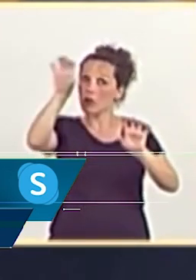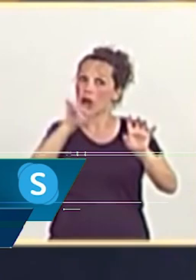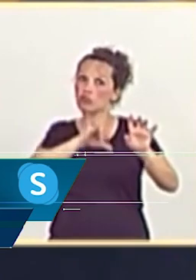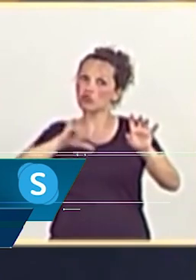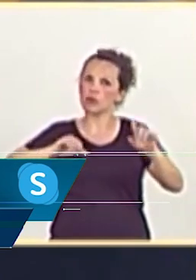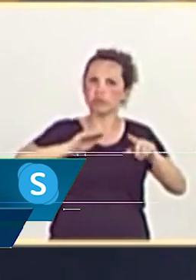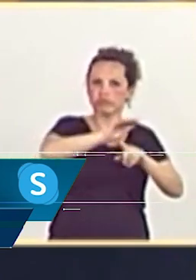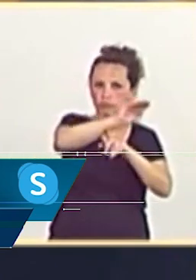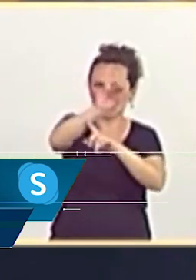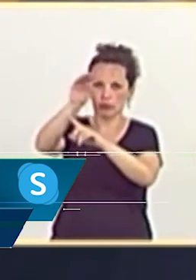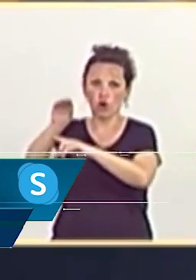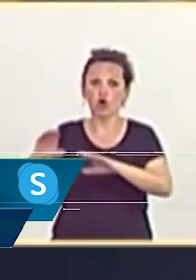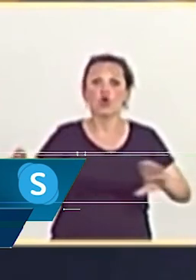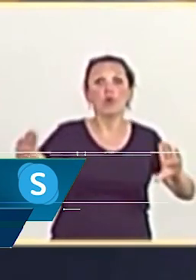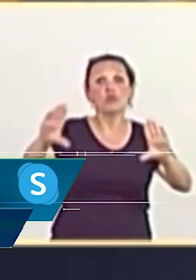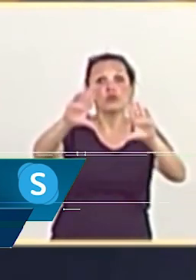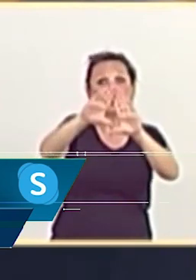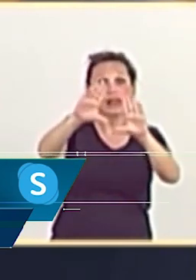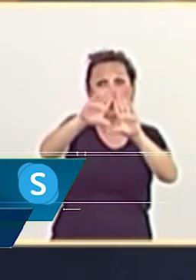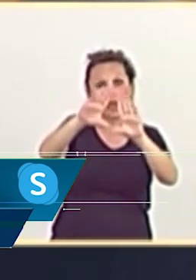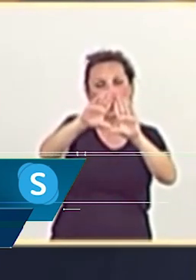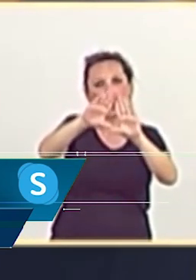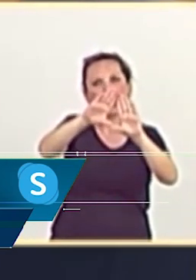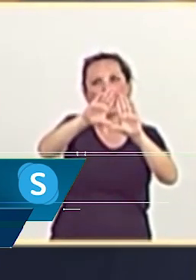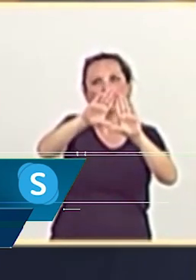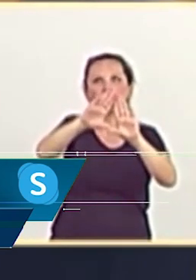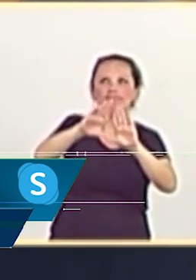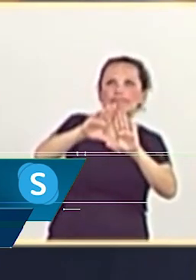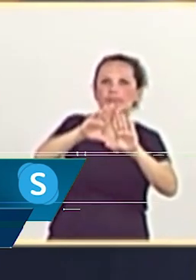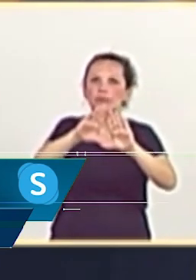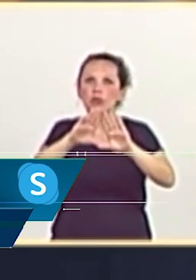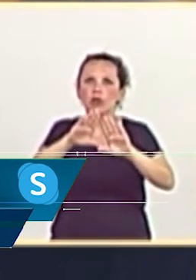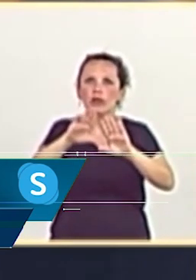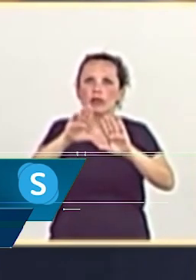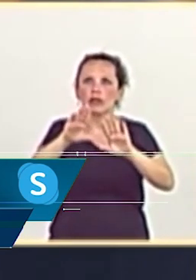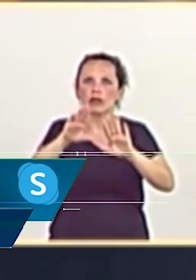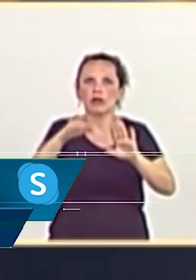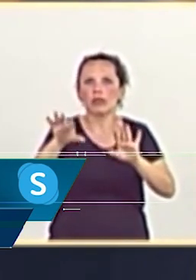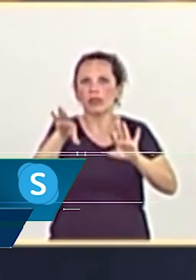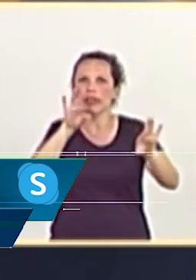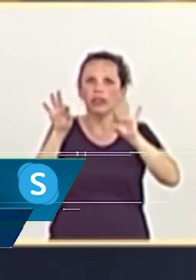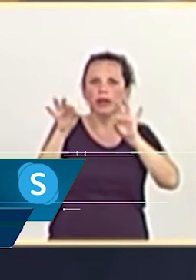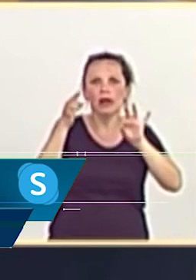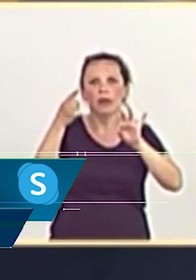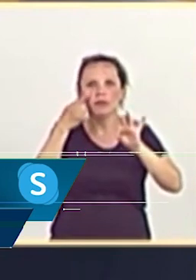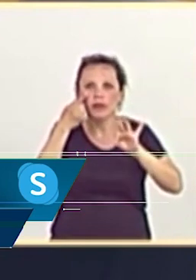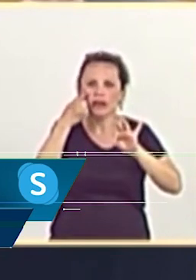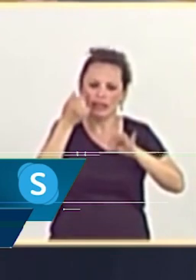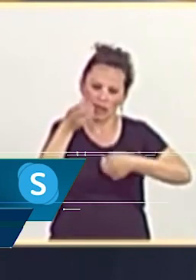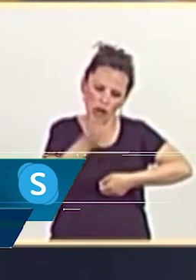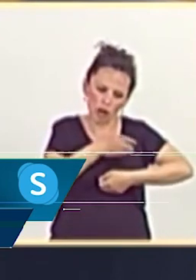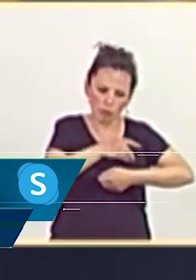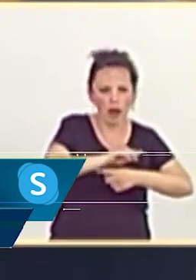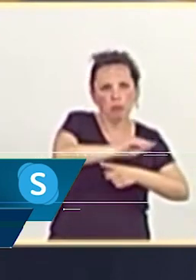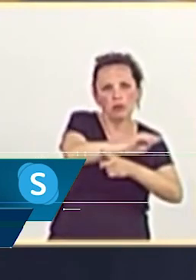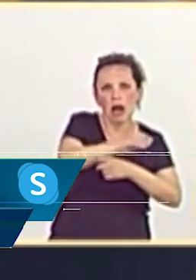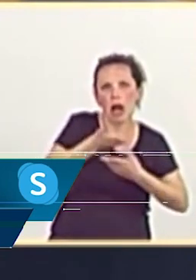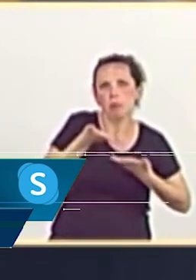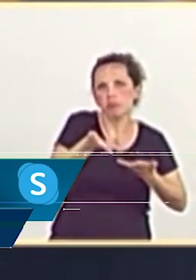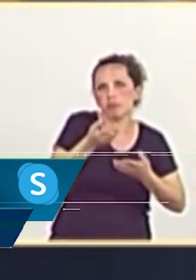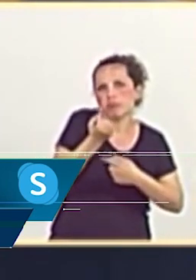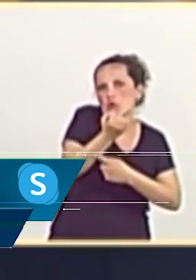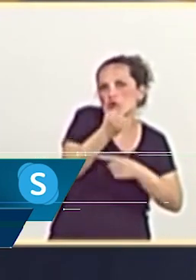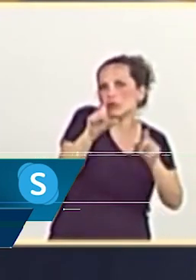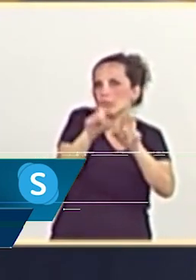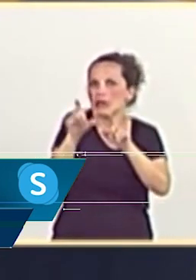decenas de miles de ancianos en las residencias donde su vicepresidente, que era el responsable, no las de Madrid, las de